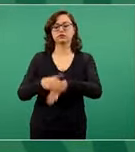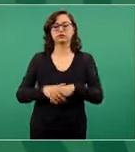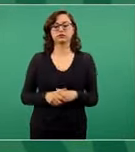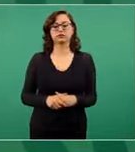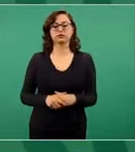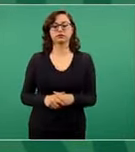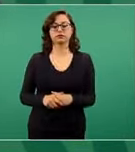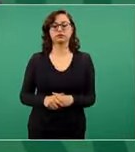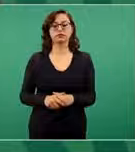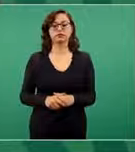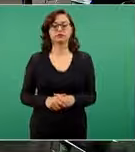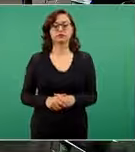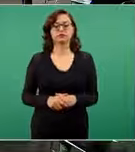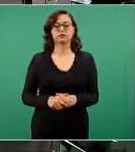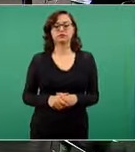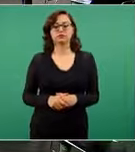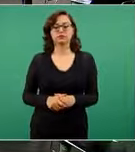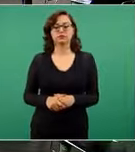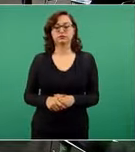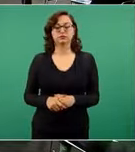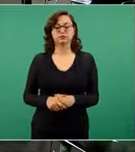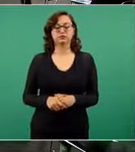me decían que